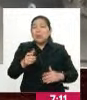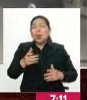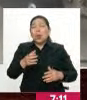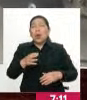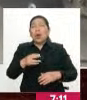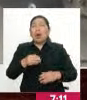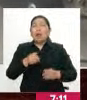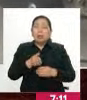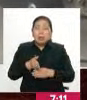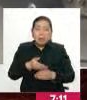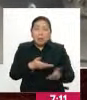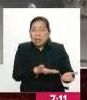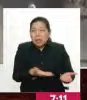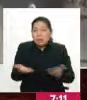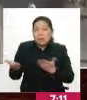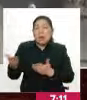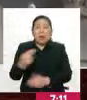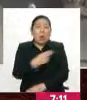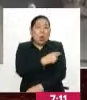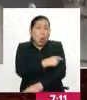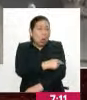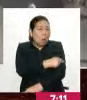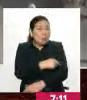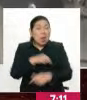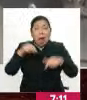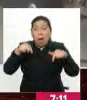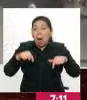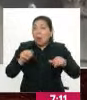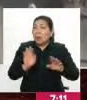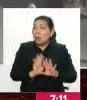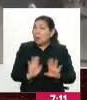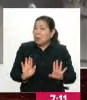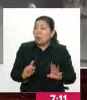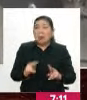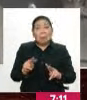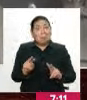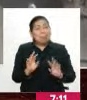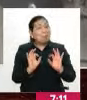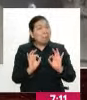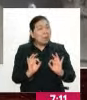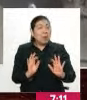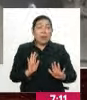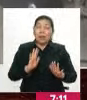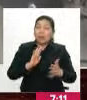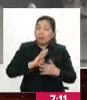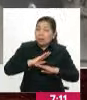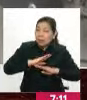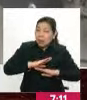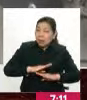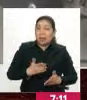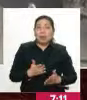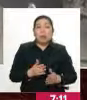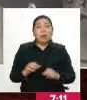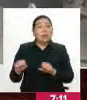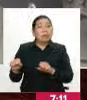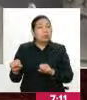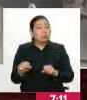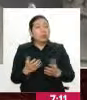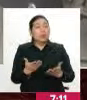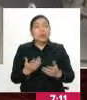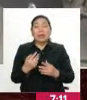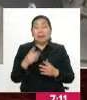emergencia, etcétera, ¿no? El mismo escenario no se ha presentado en esta oportunidad. Quizás haya servido los simulacros que se han